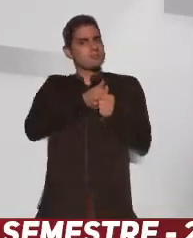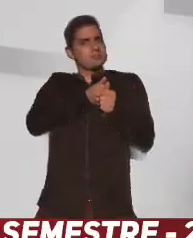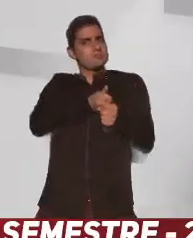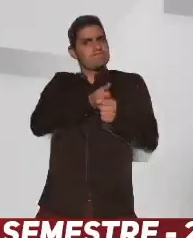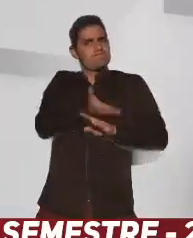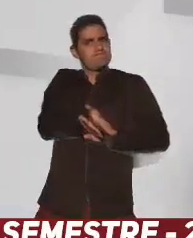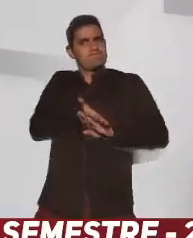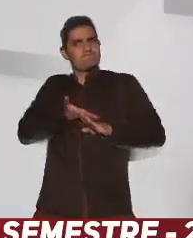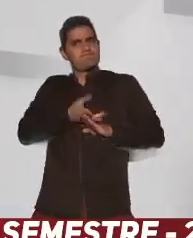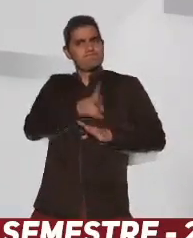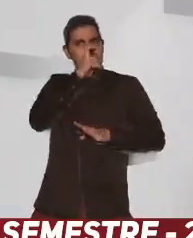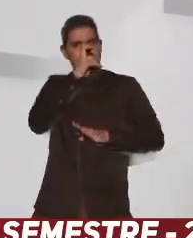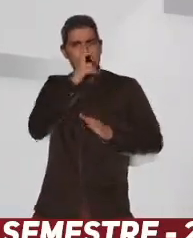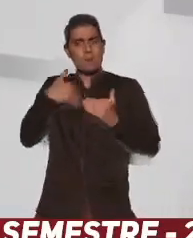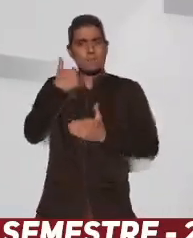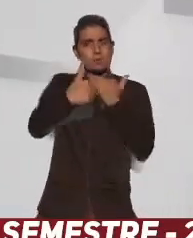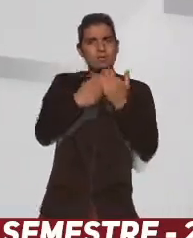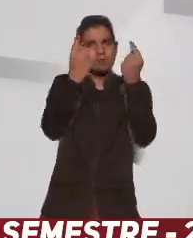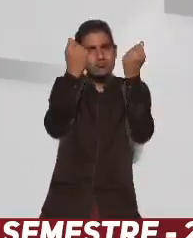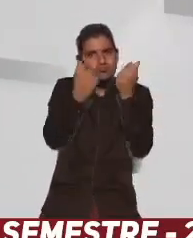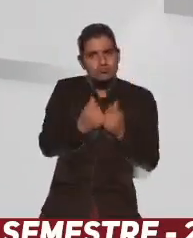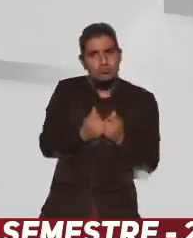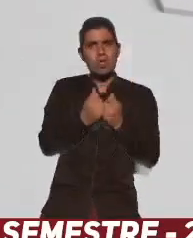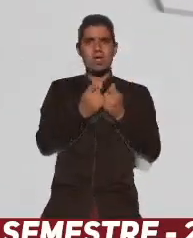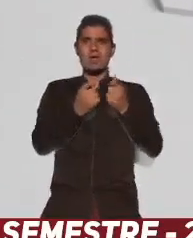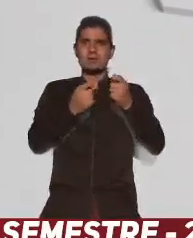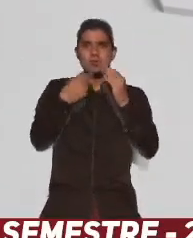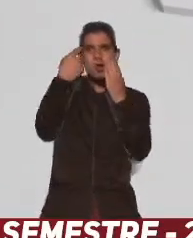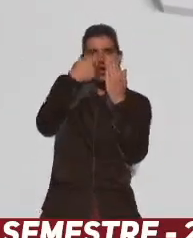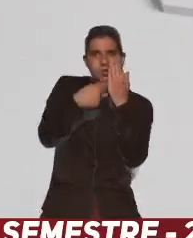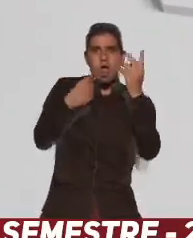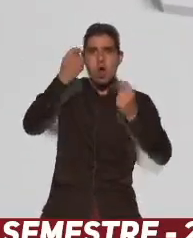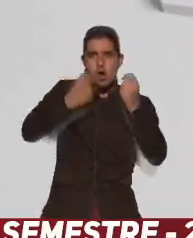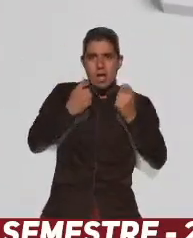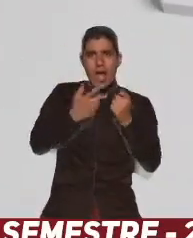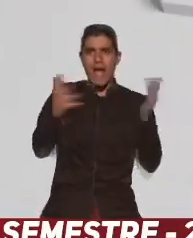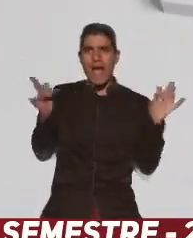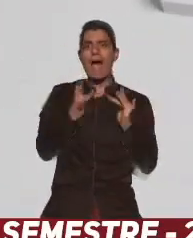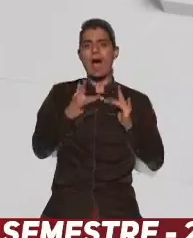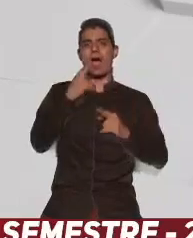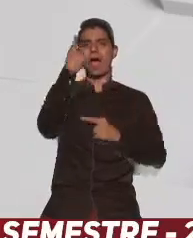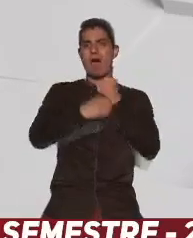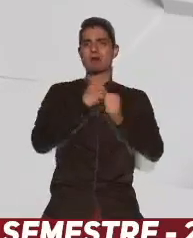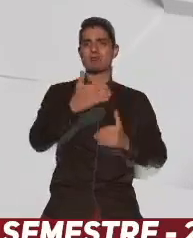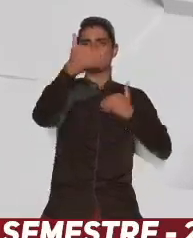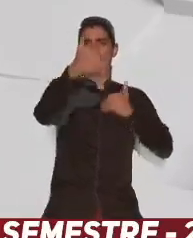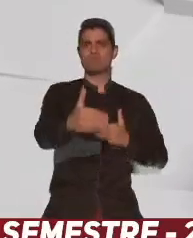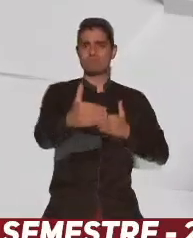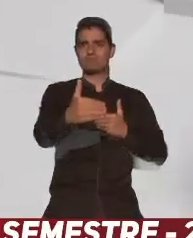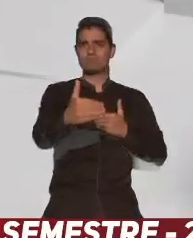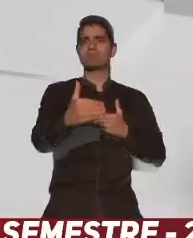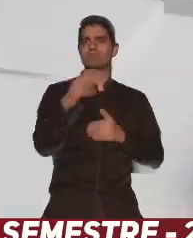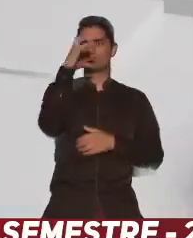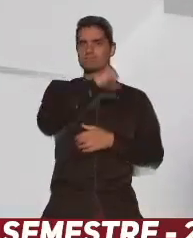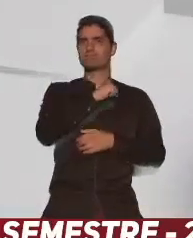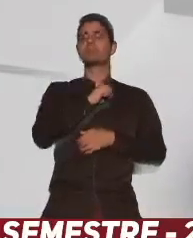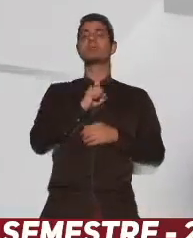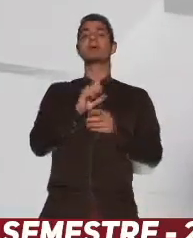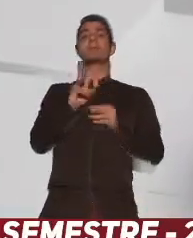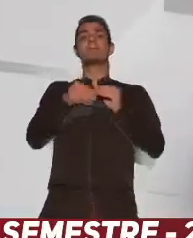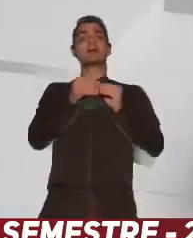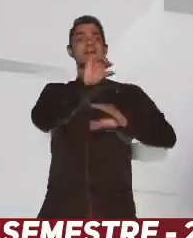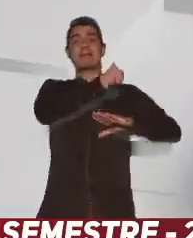contable durante la ejecución de la vigencia fiscal corriente, así como en asesorar el alto mando en la estructuración